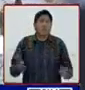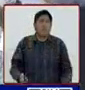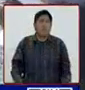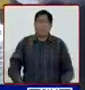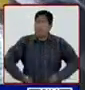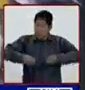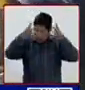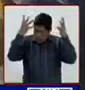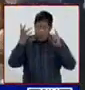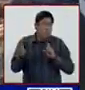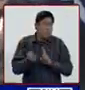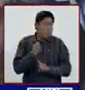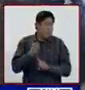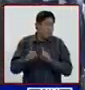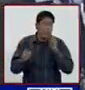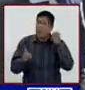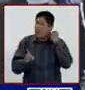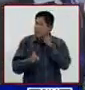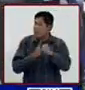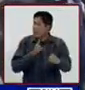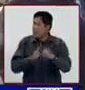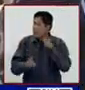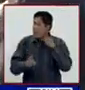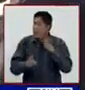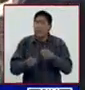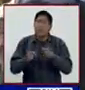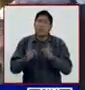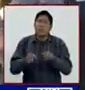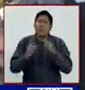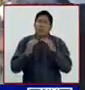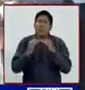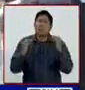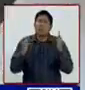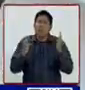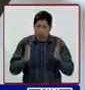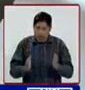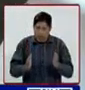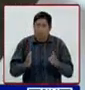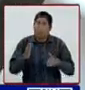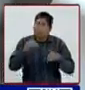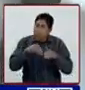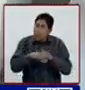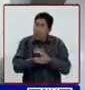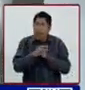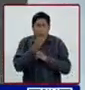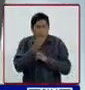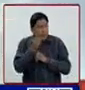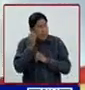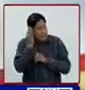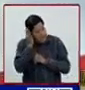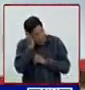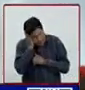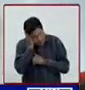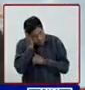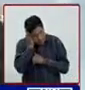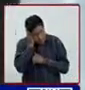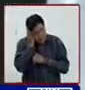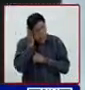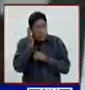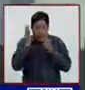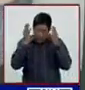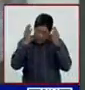Y muchas de las violencias surgen en el propio hogar. Entonces, lo rico de